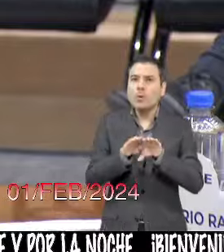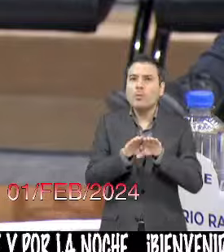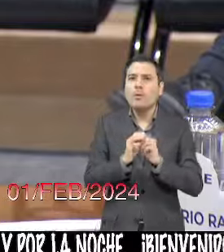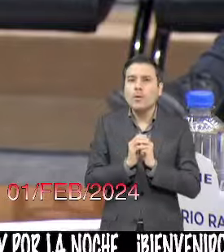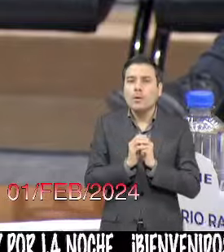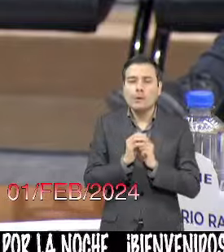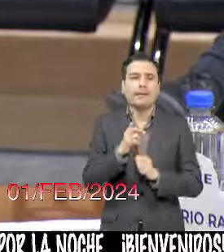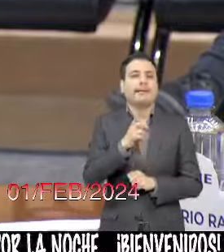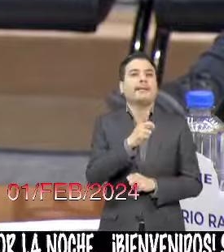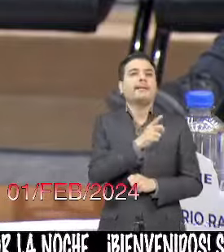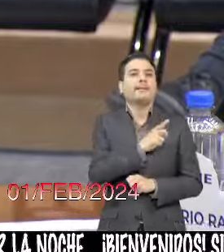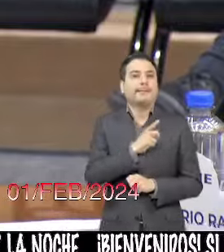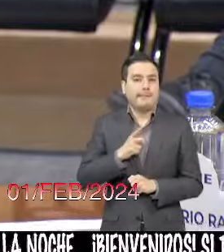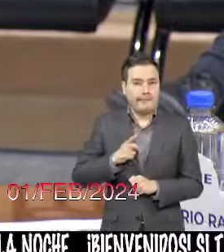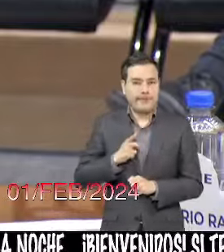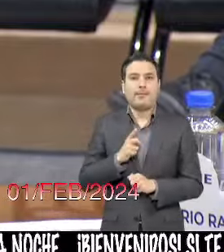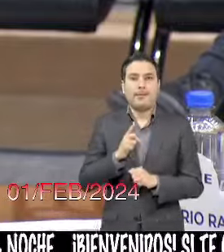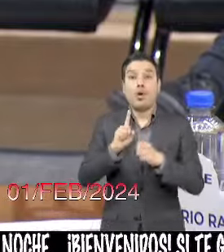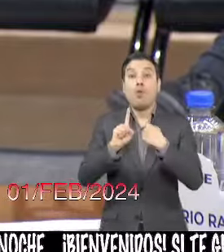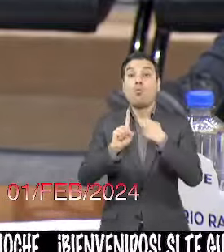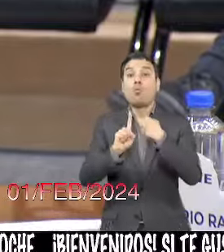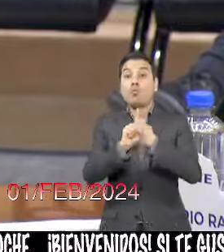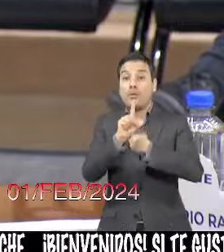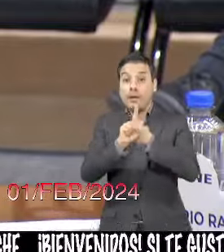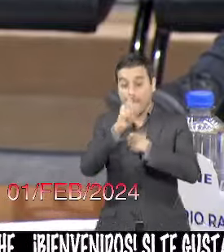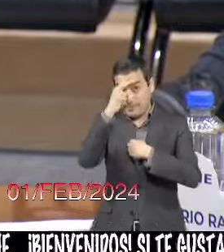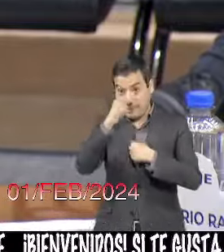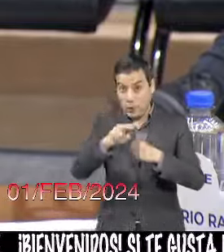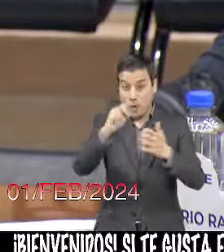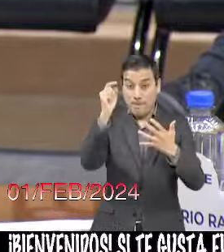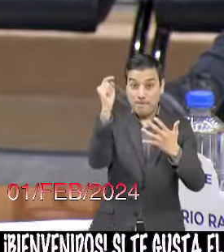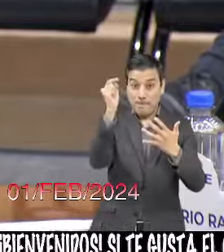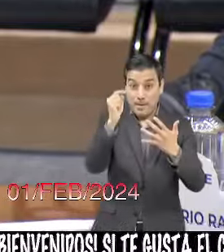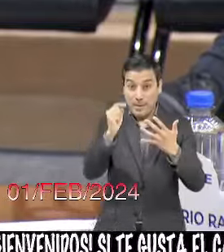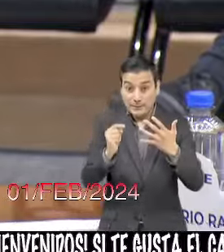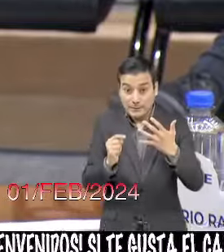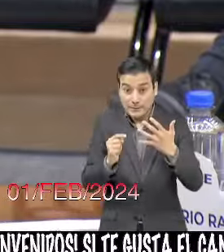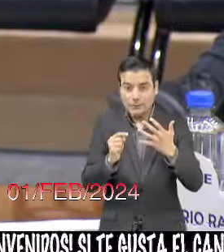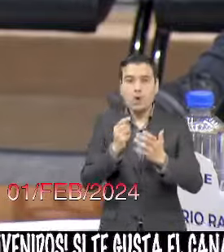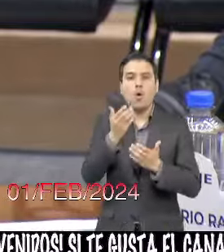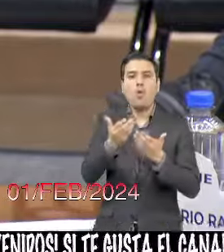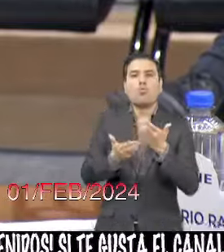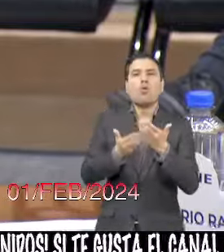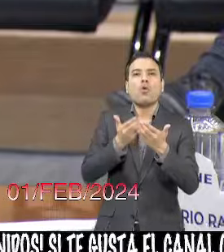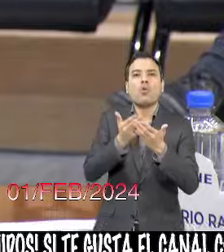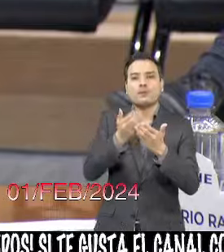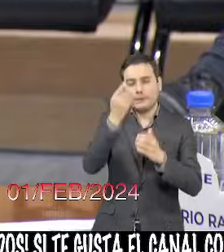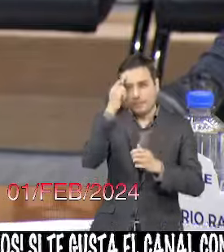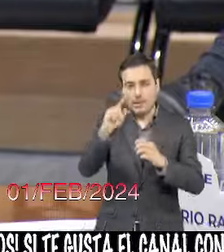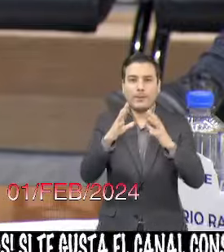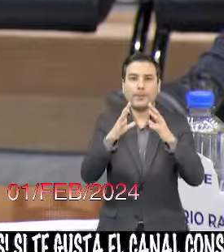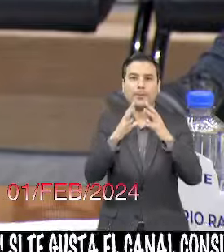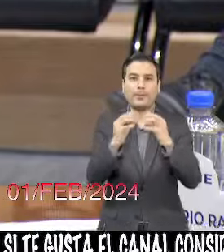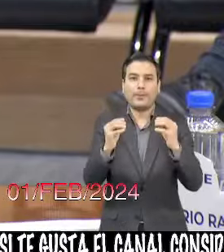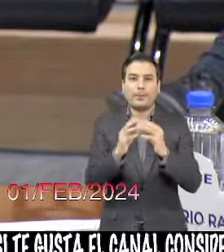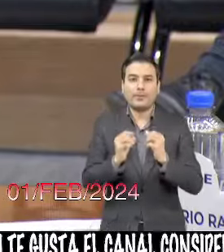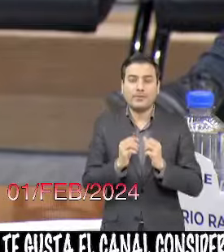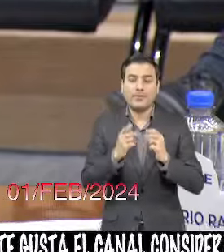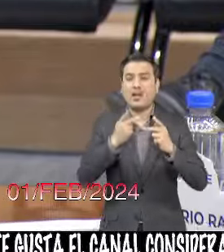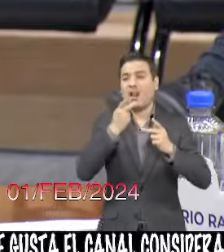los problemas que enfrenta nuestra patria. Basta de mentiras y basta de